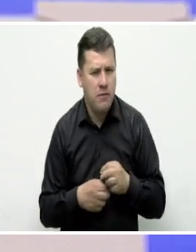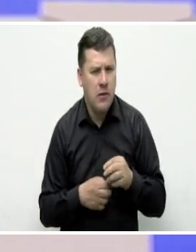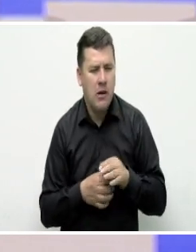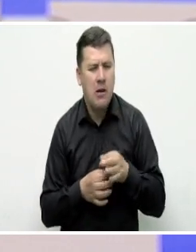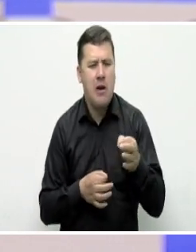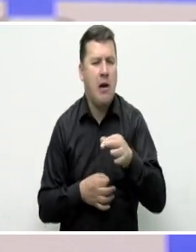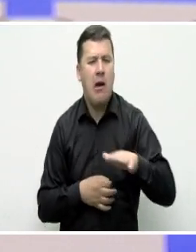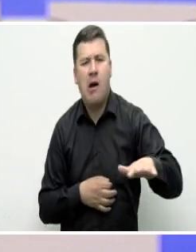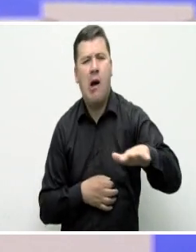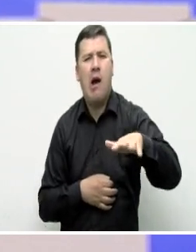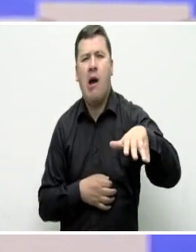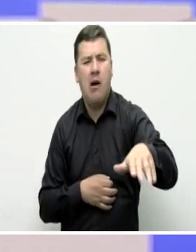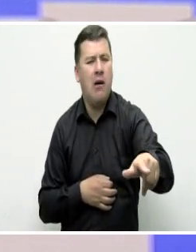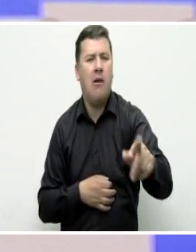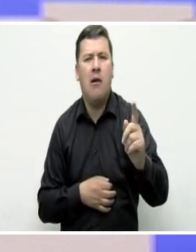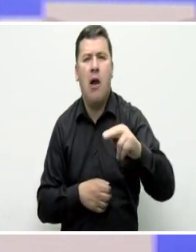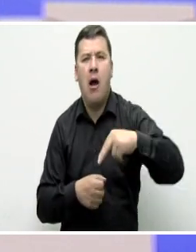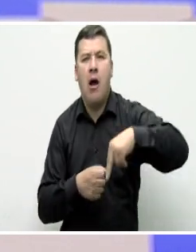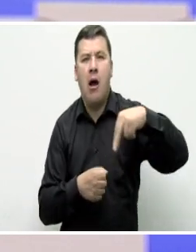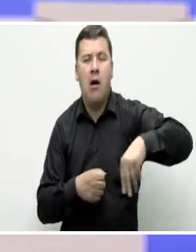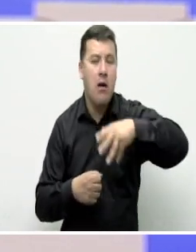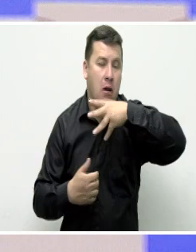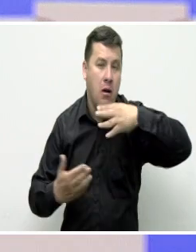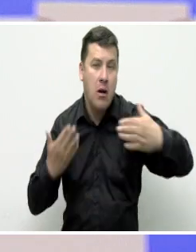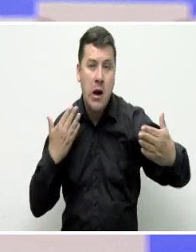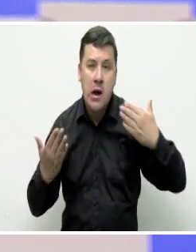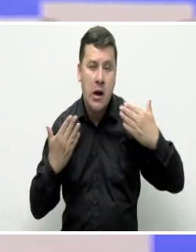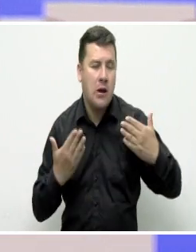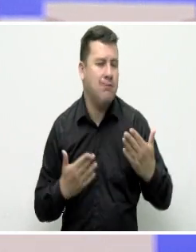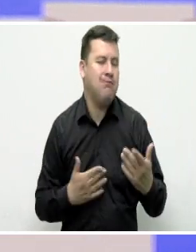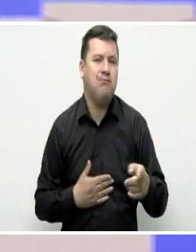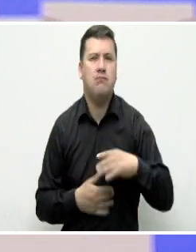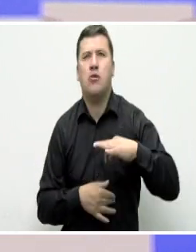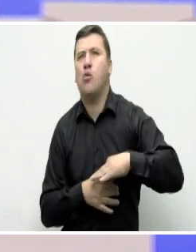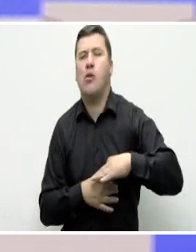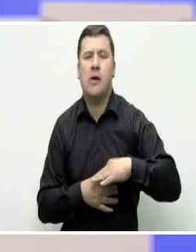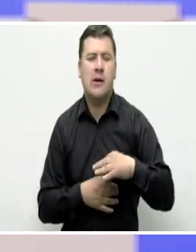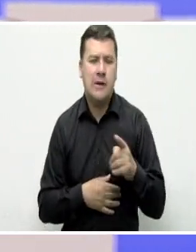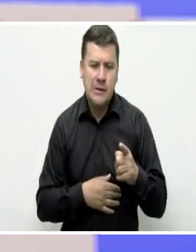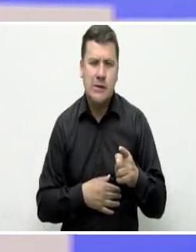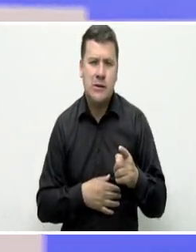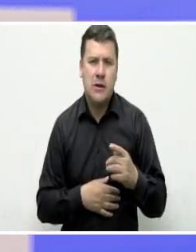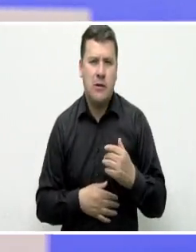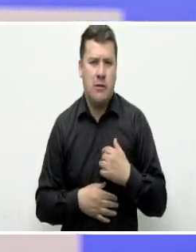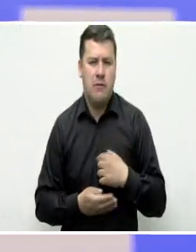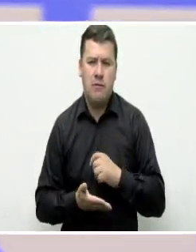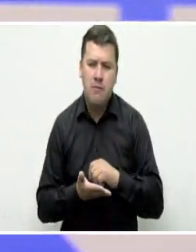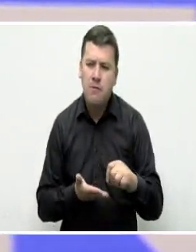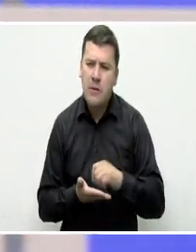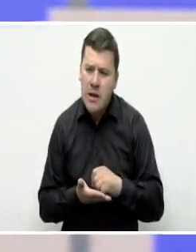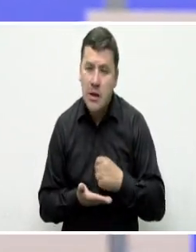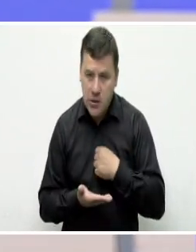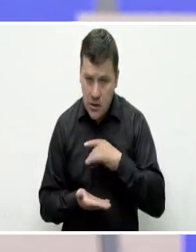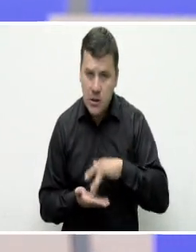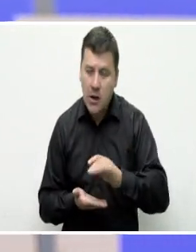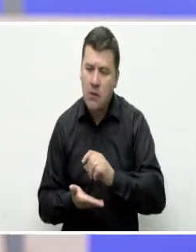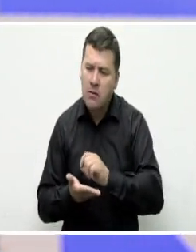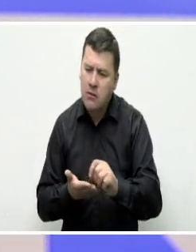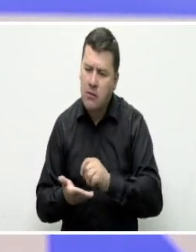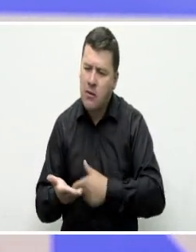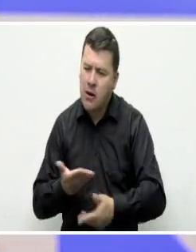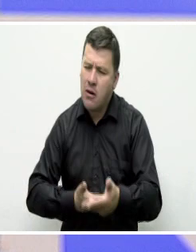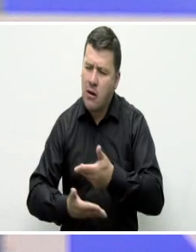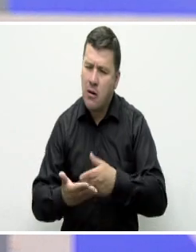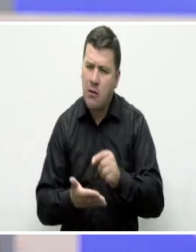rural encuentran algunos ciudadanos campesinos para efectos de voto. Nosotros tomamos nota específica de cada una de